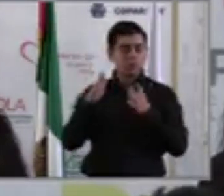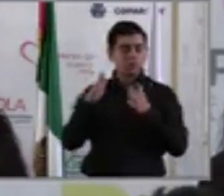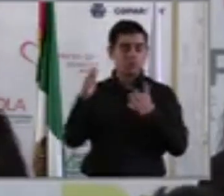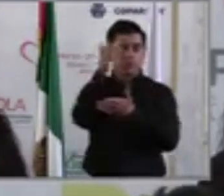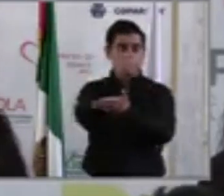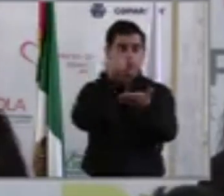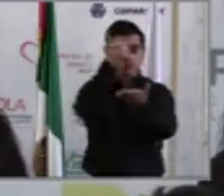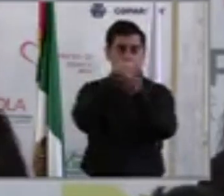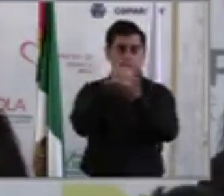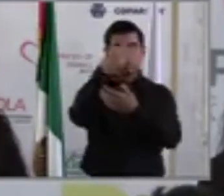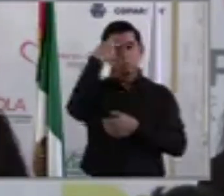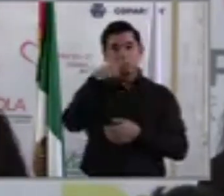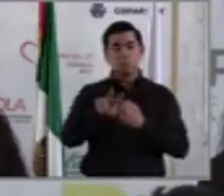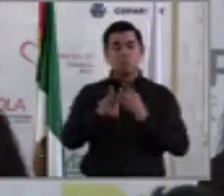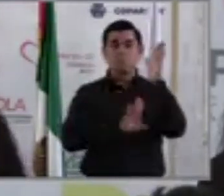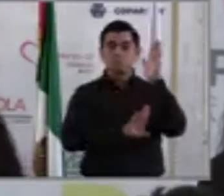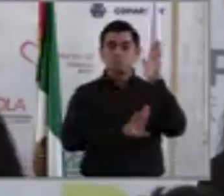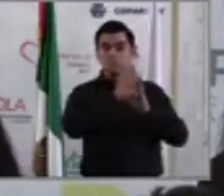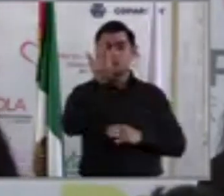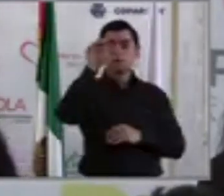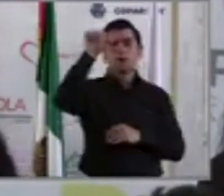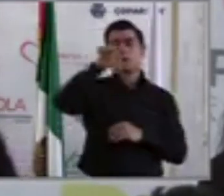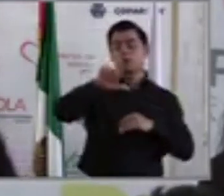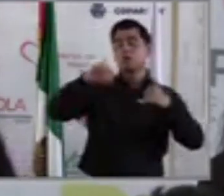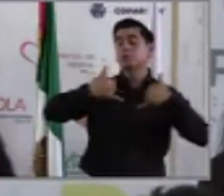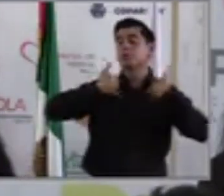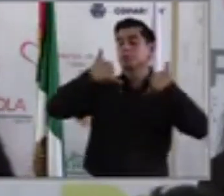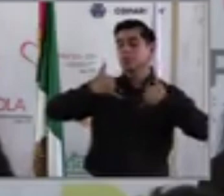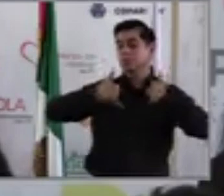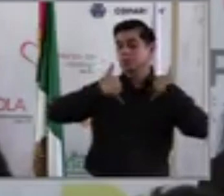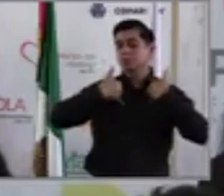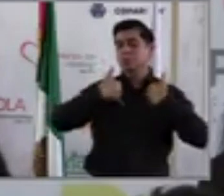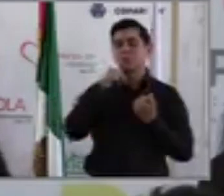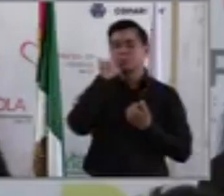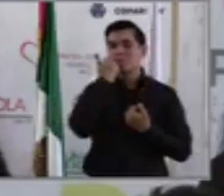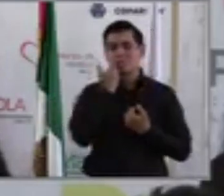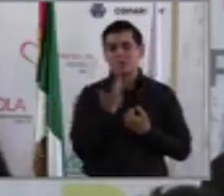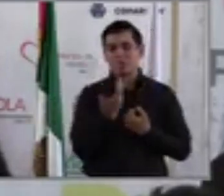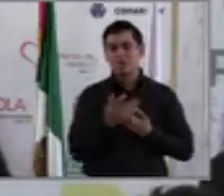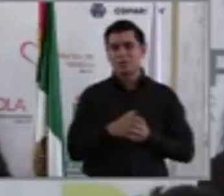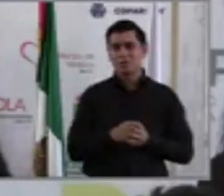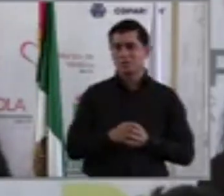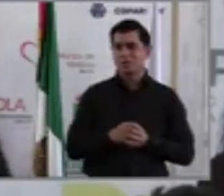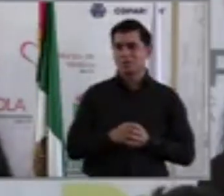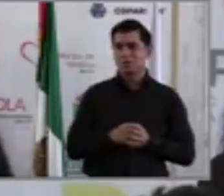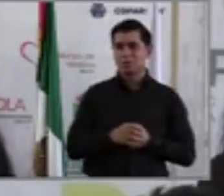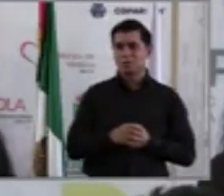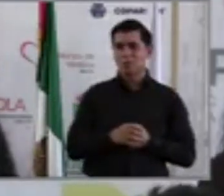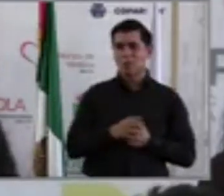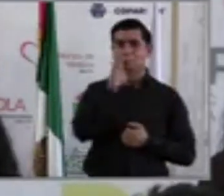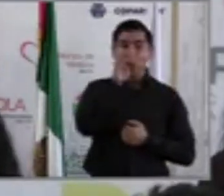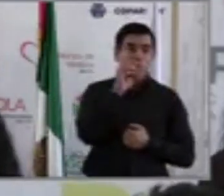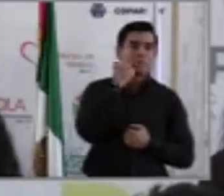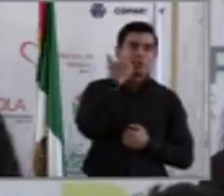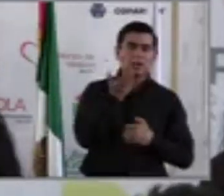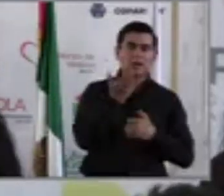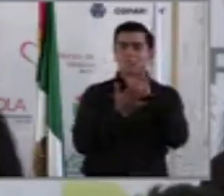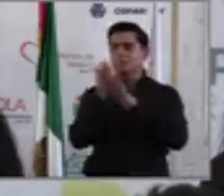ciudad crezca. Hoy los jóvenes no quieren o quieren salirse de la